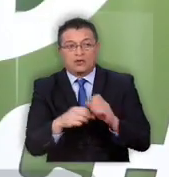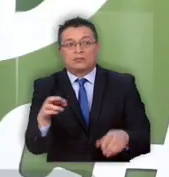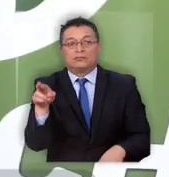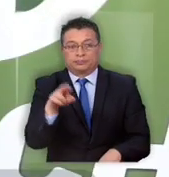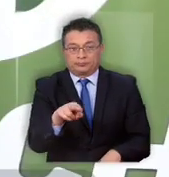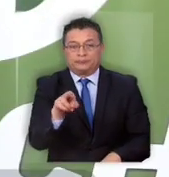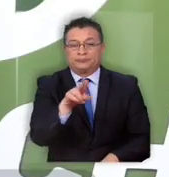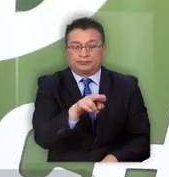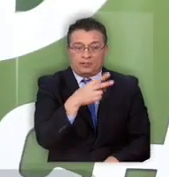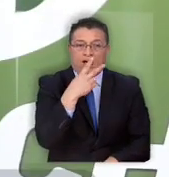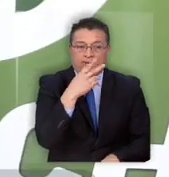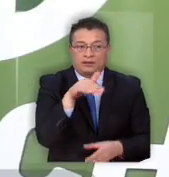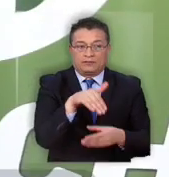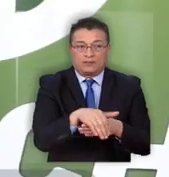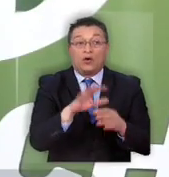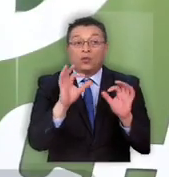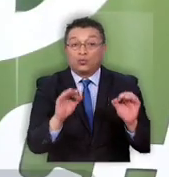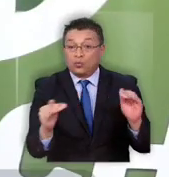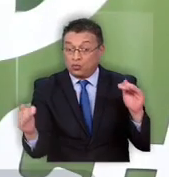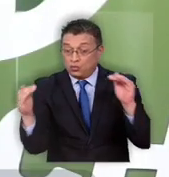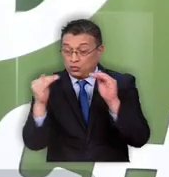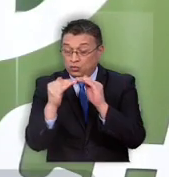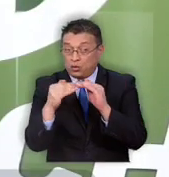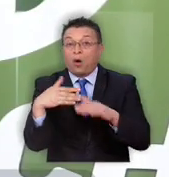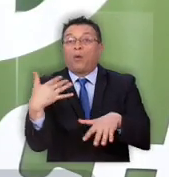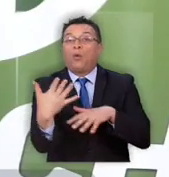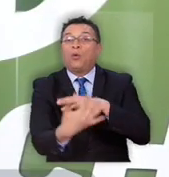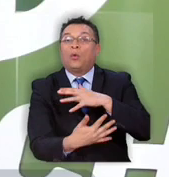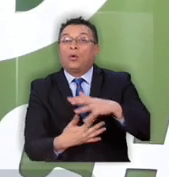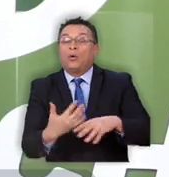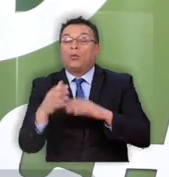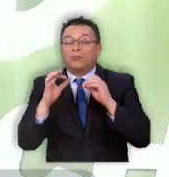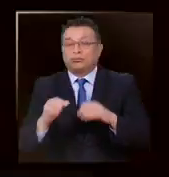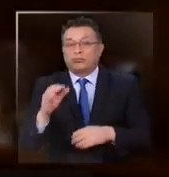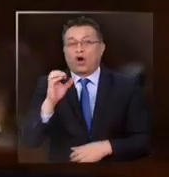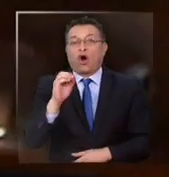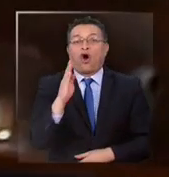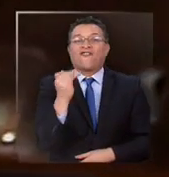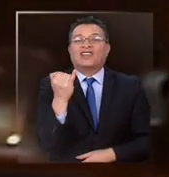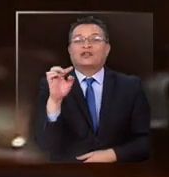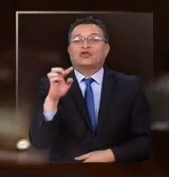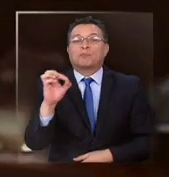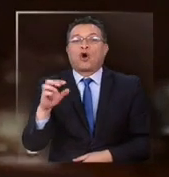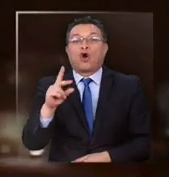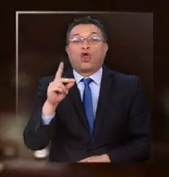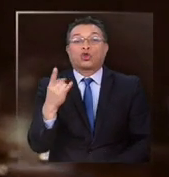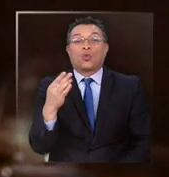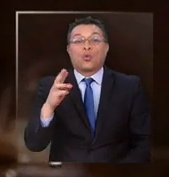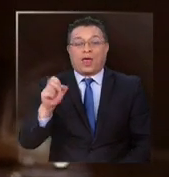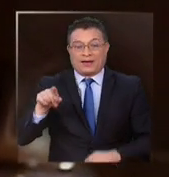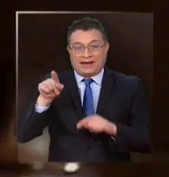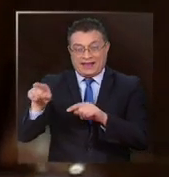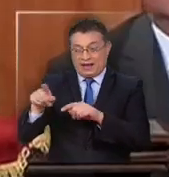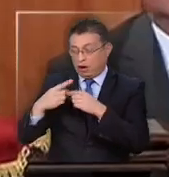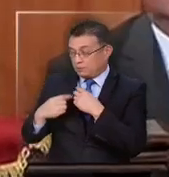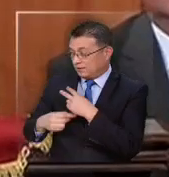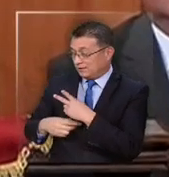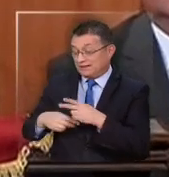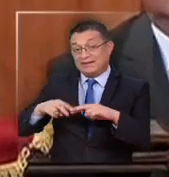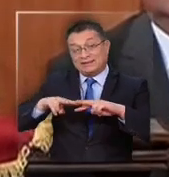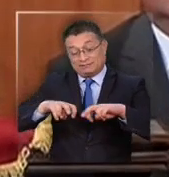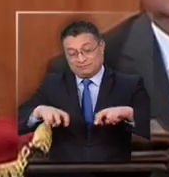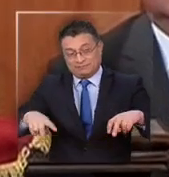la medida coincide con la polémica que enfrenta al obispo eduardo durán quien es investigado por